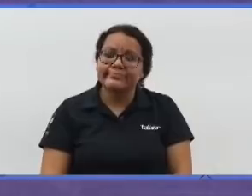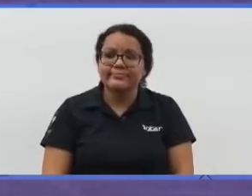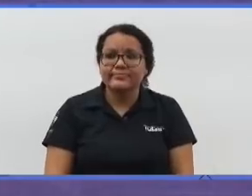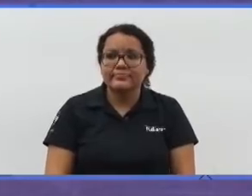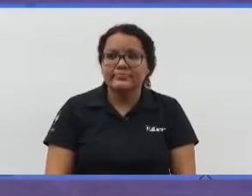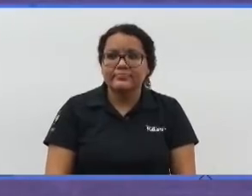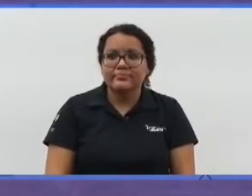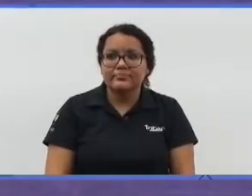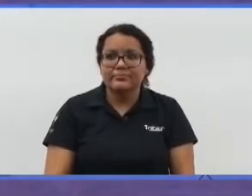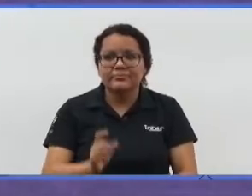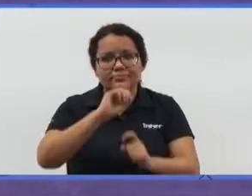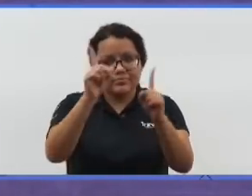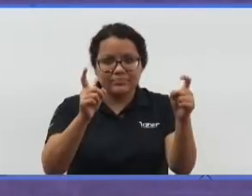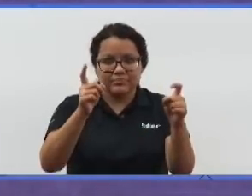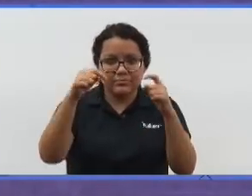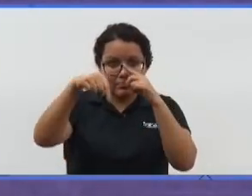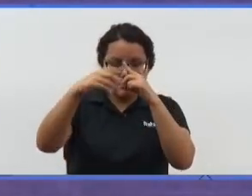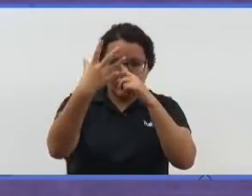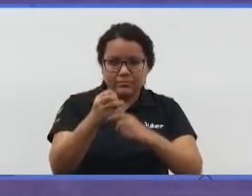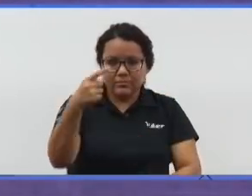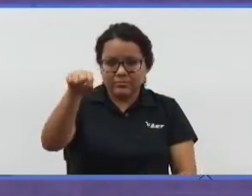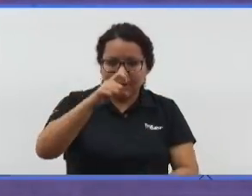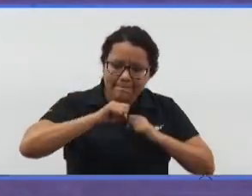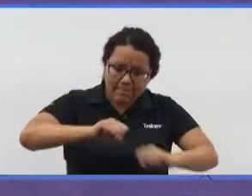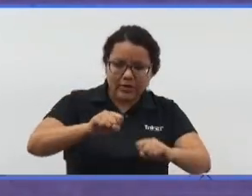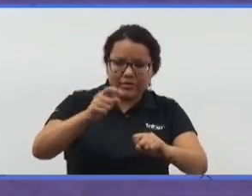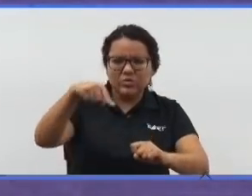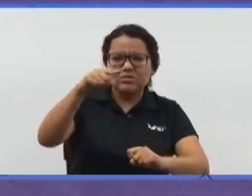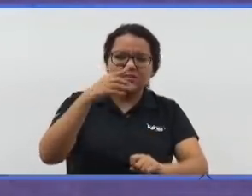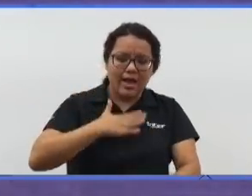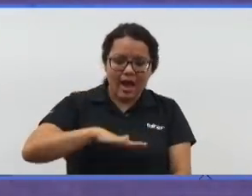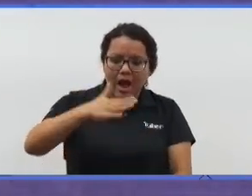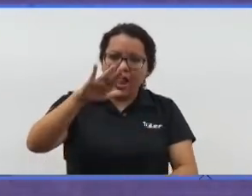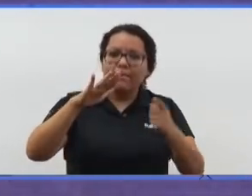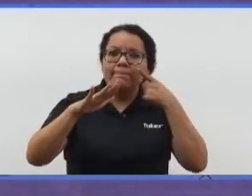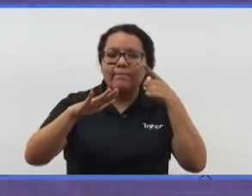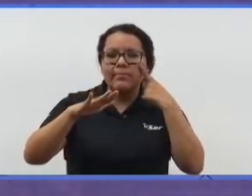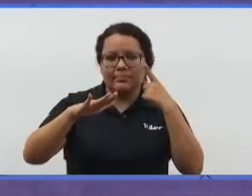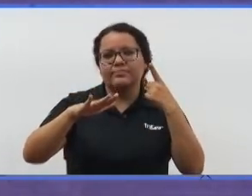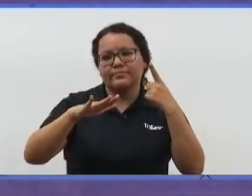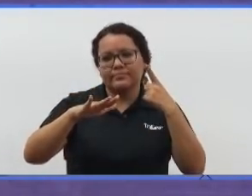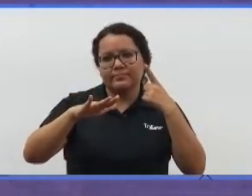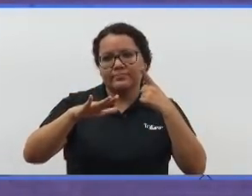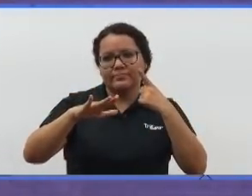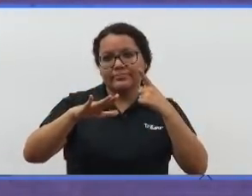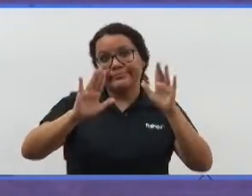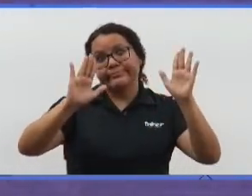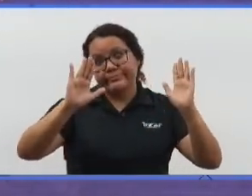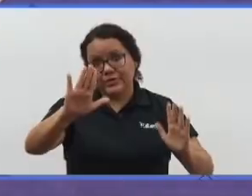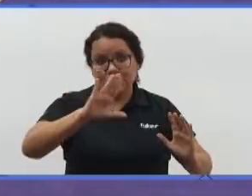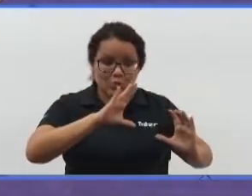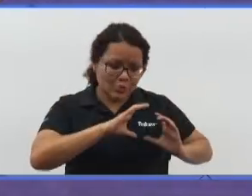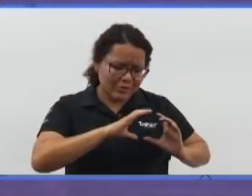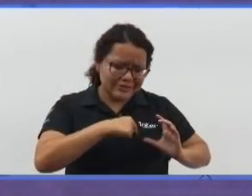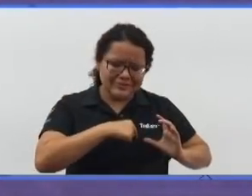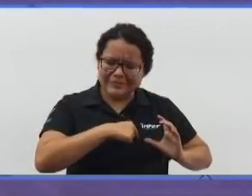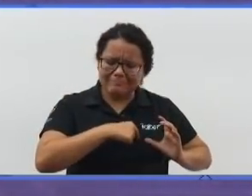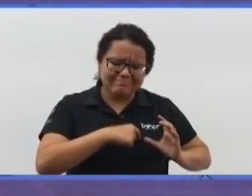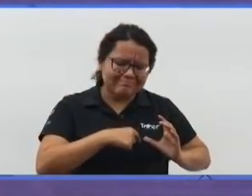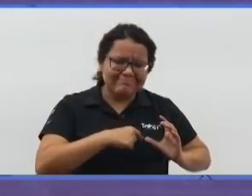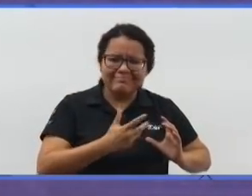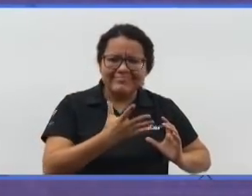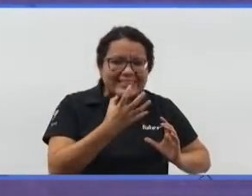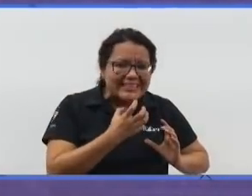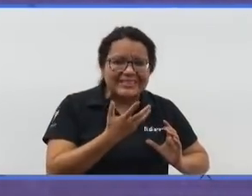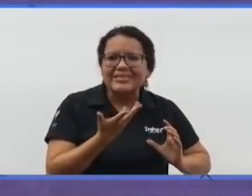si éste muriera o hermano a dónde iría si los deseos de su corazón y del mío son los mismos a